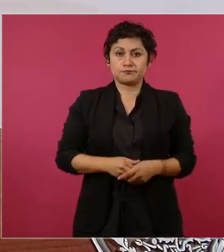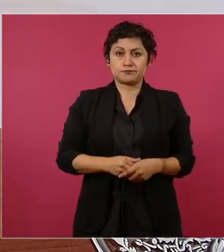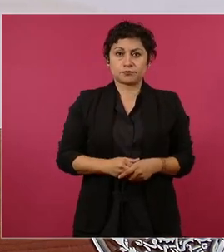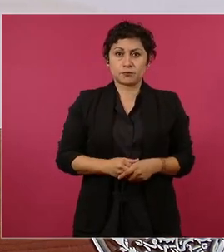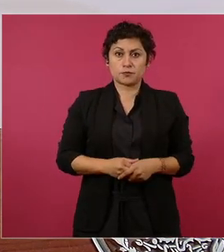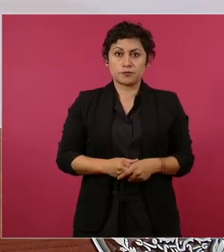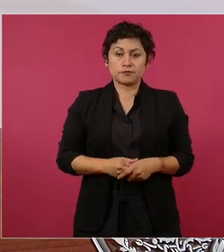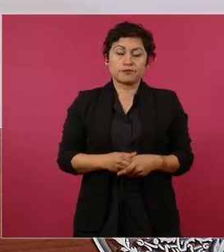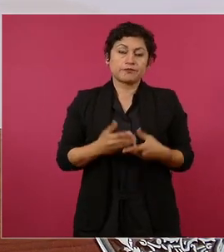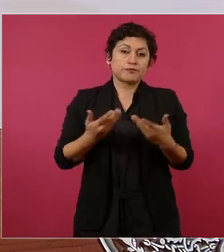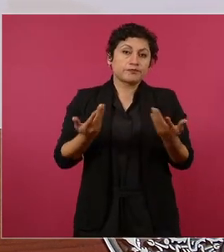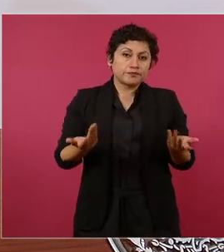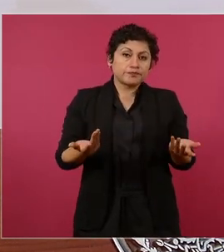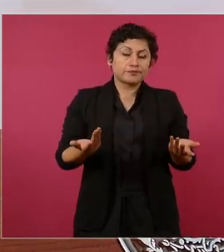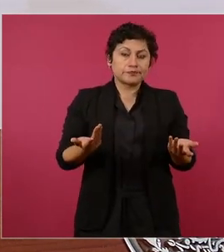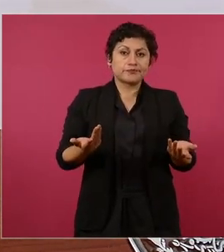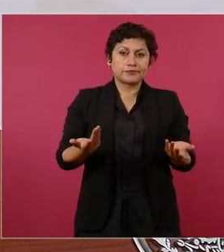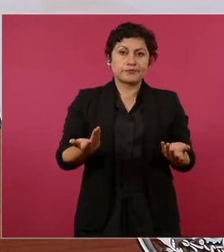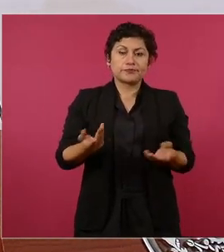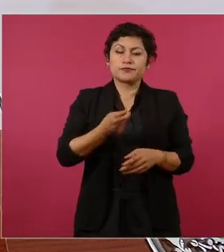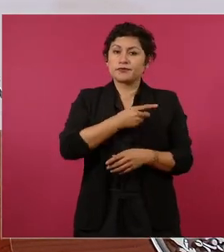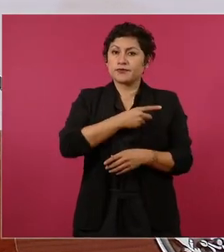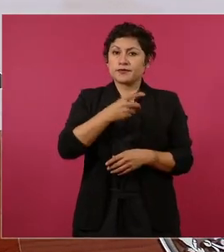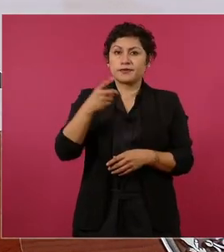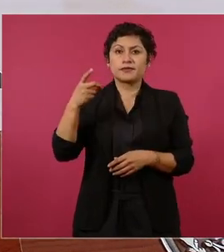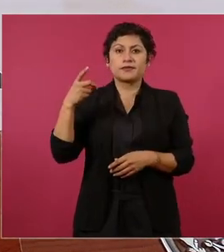y siempre buscando